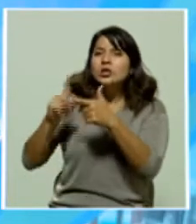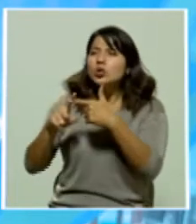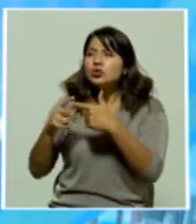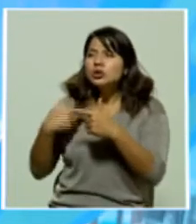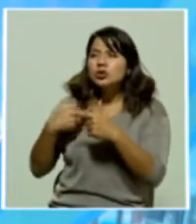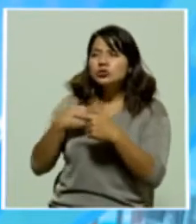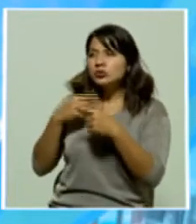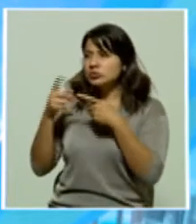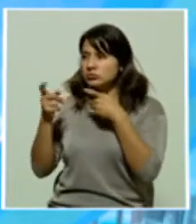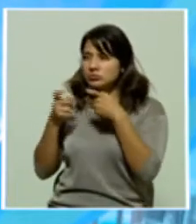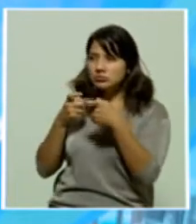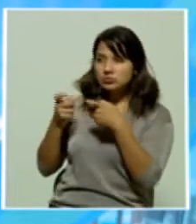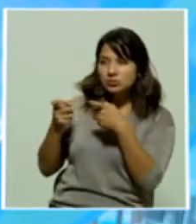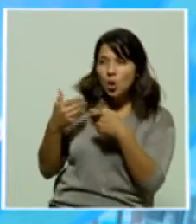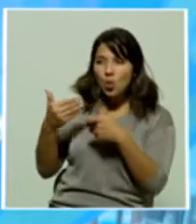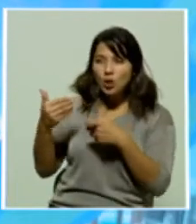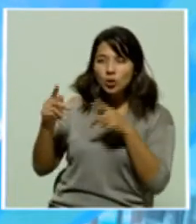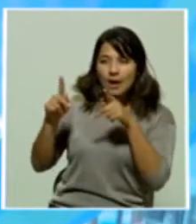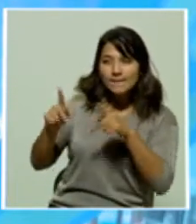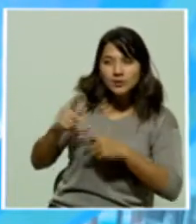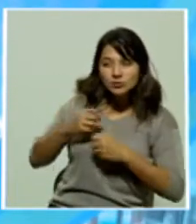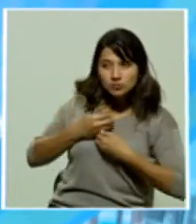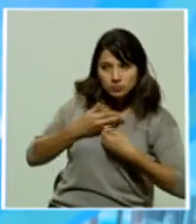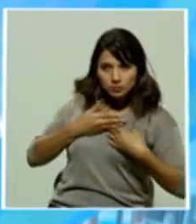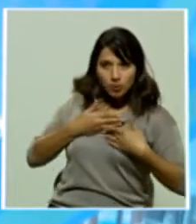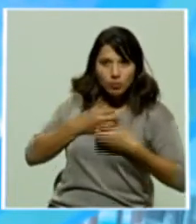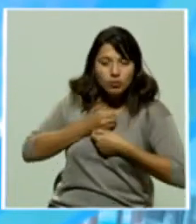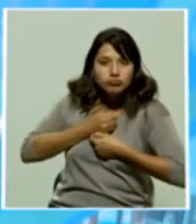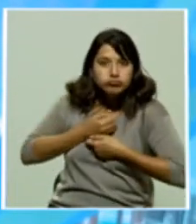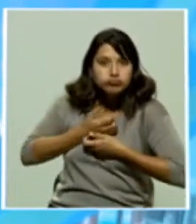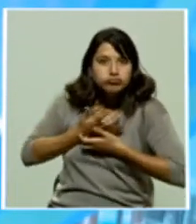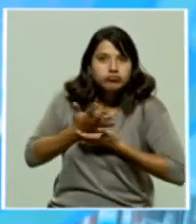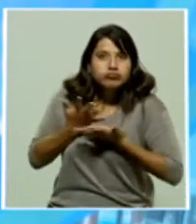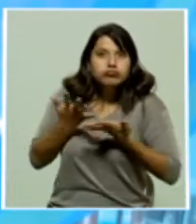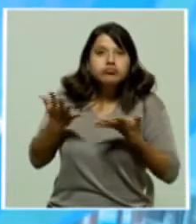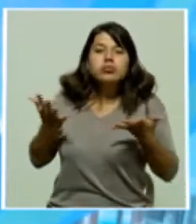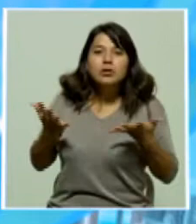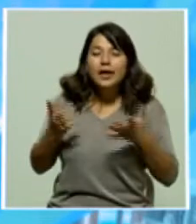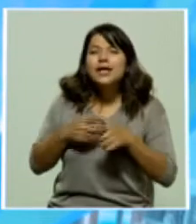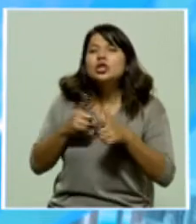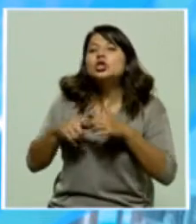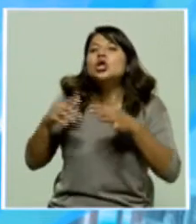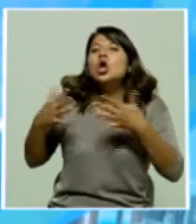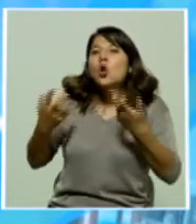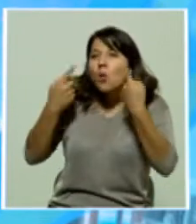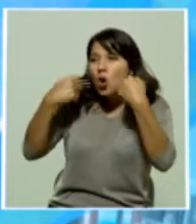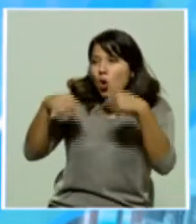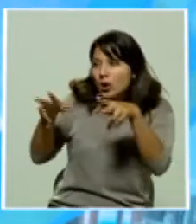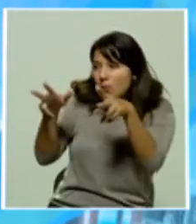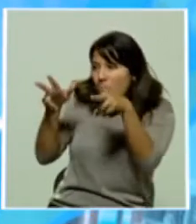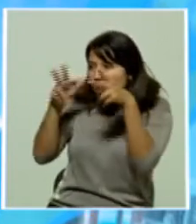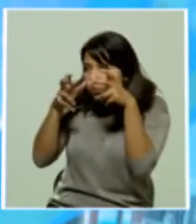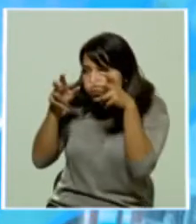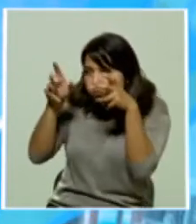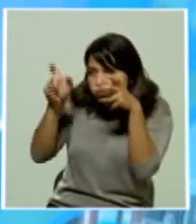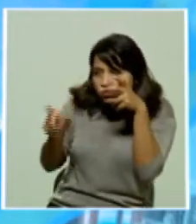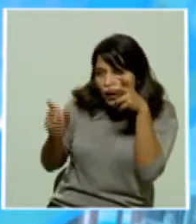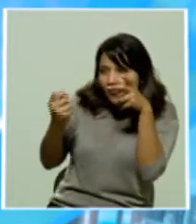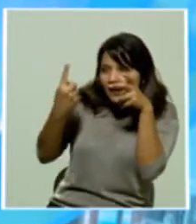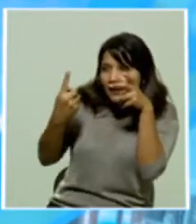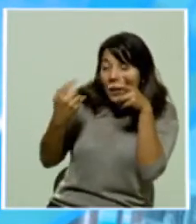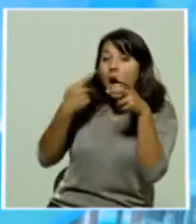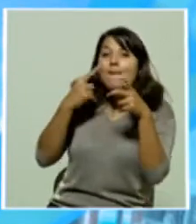tocando fibras sensibles de una persona, y la mejor forma de hacerlo es a través de los gestos que está teniendo. Vos notas si una persona está nerviosa, si